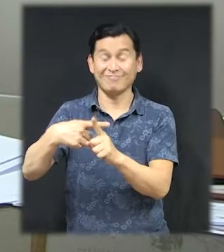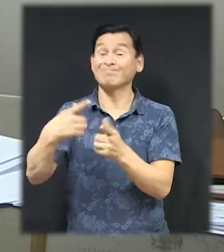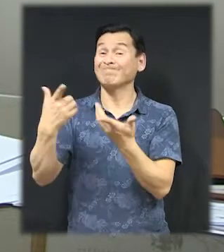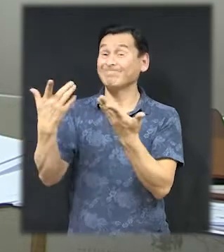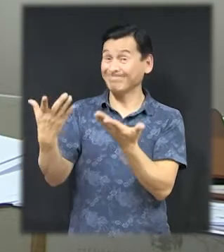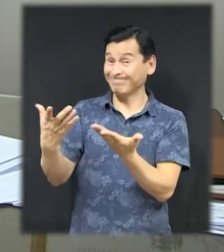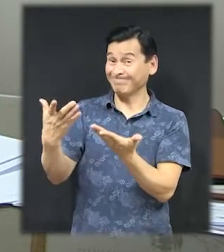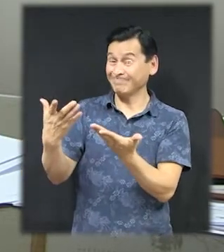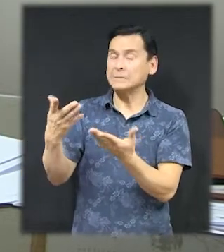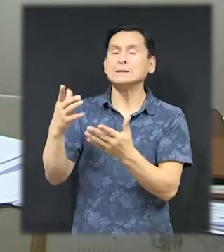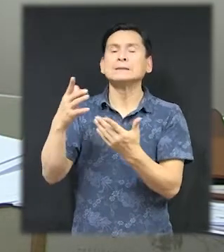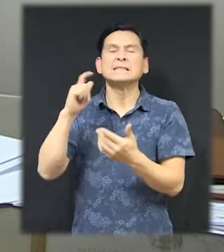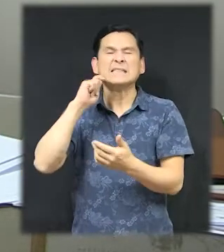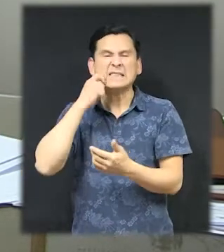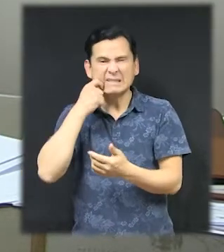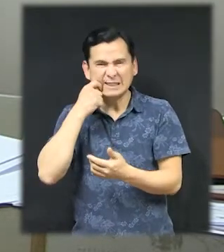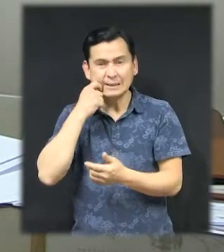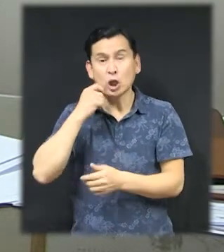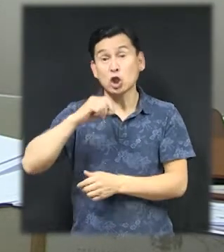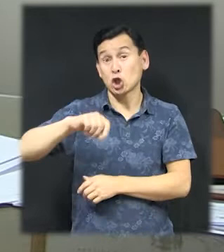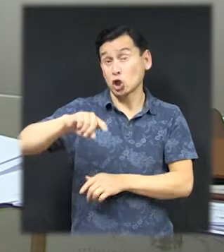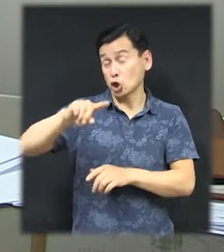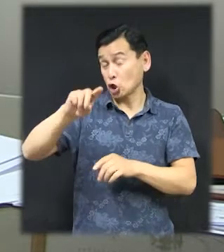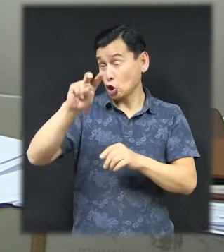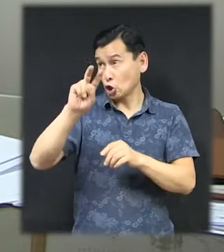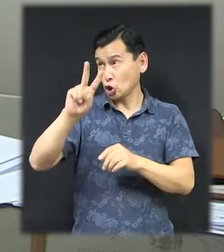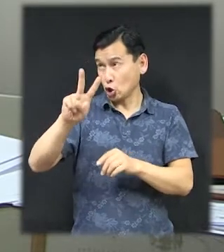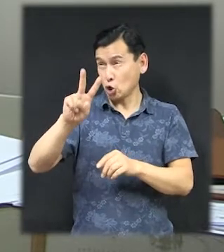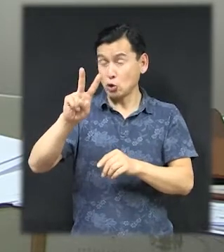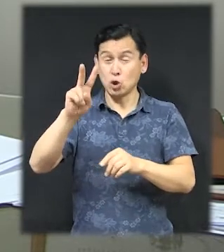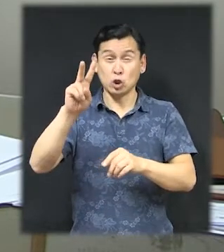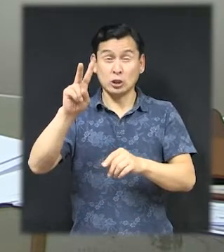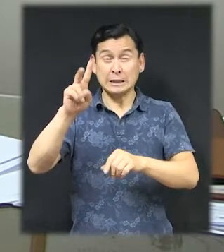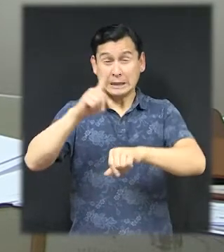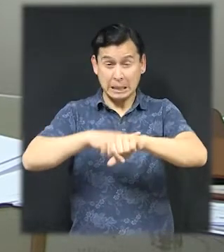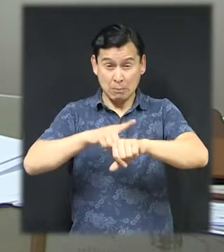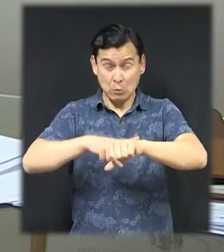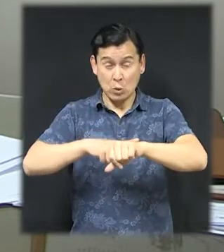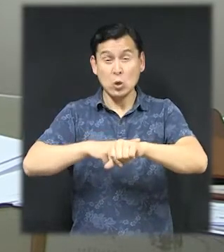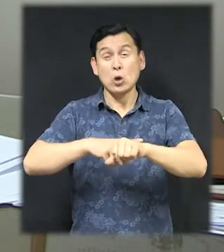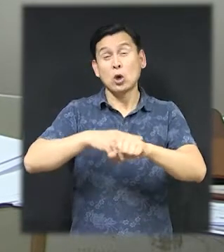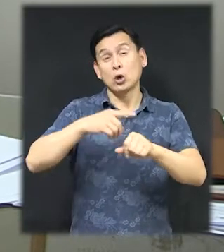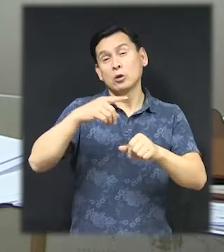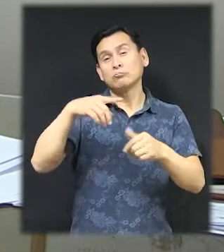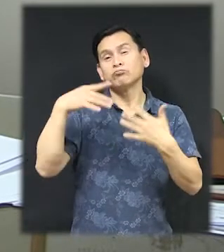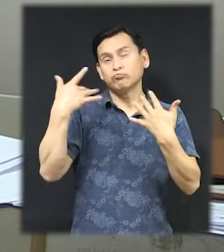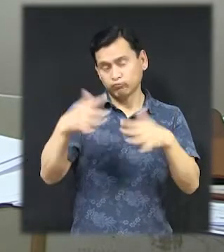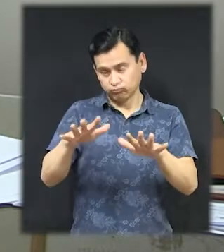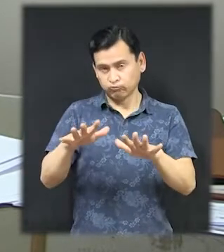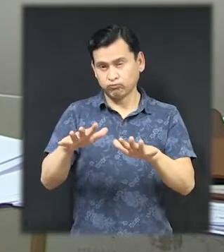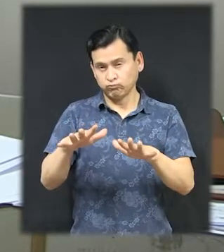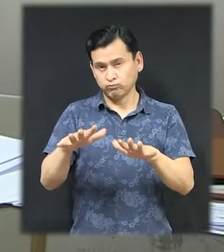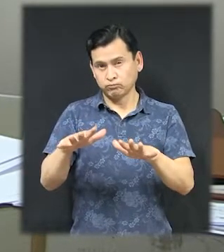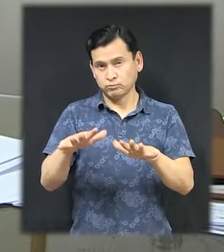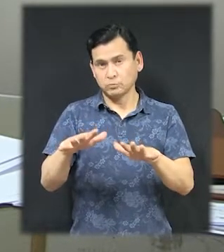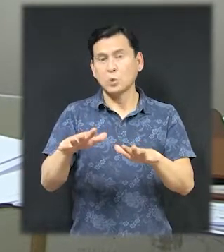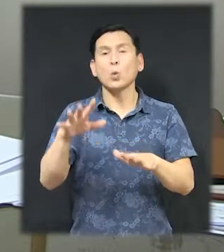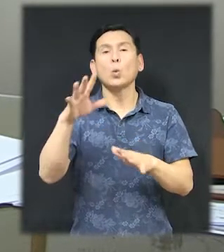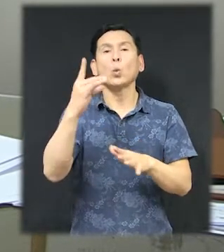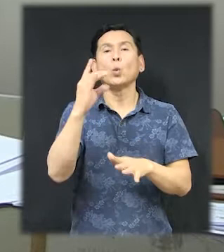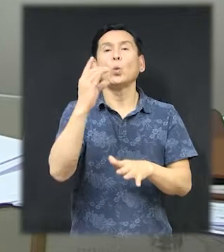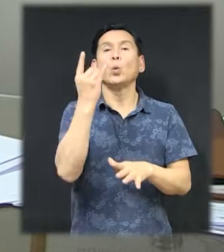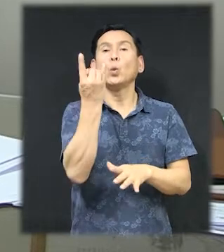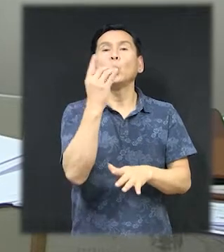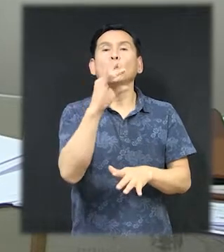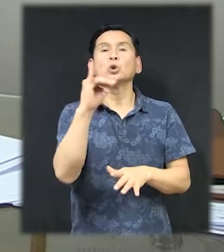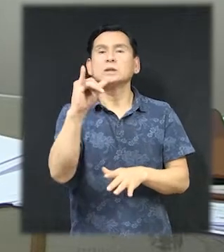Esta situación ha significado que ya en 2 momentos, entre el año 2020 y el 2021, hemos tenido prácticamente nuestra